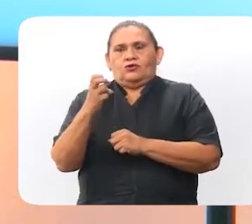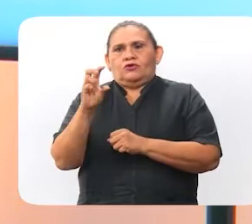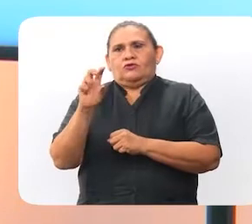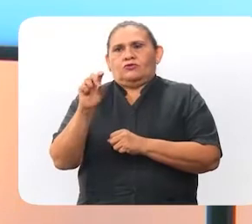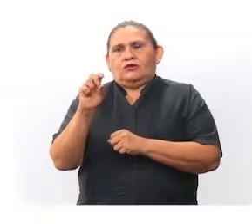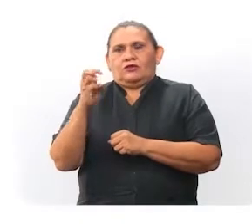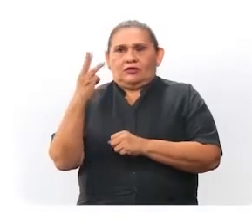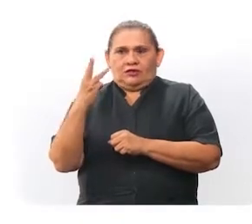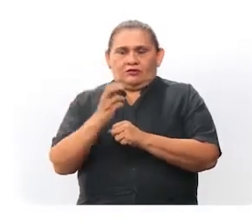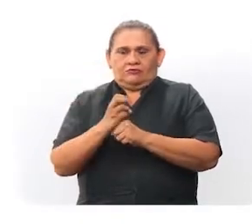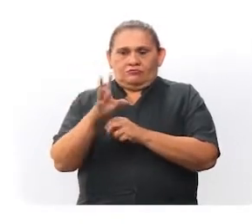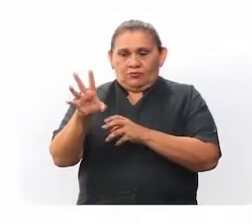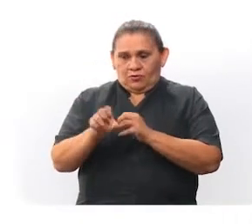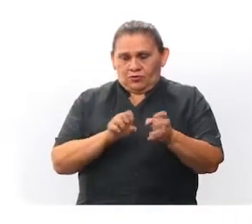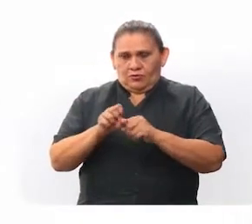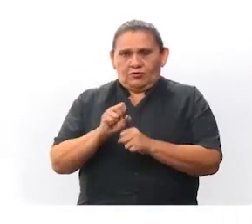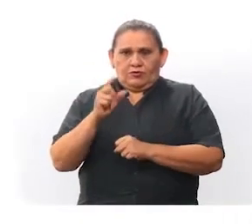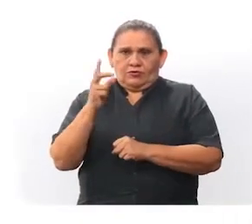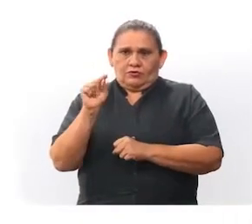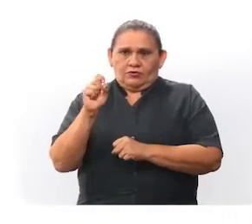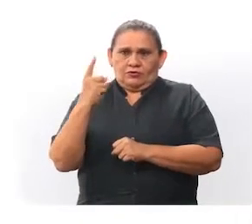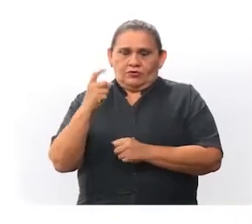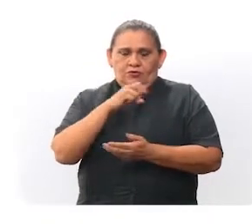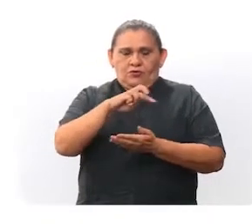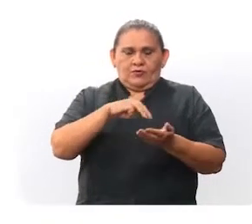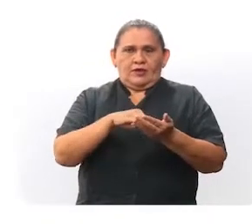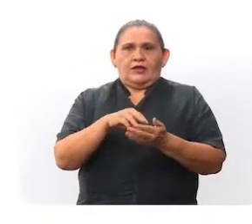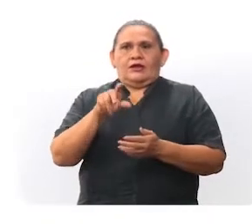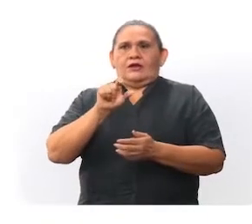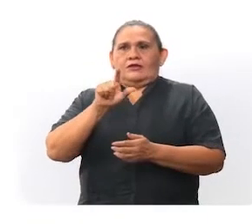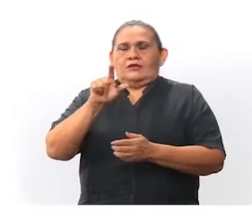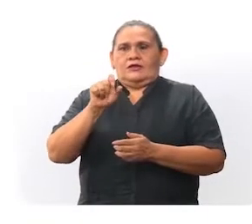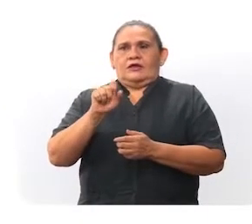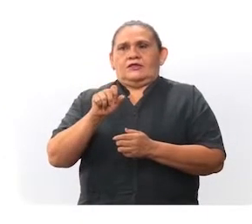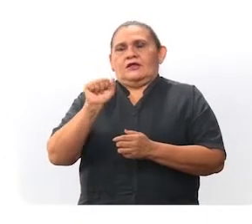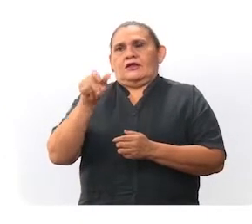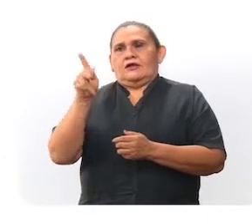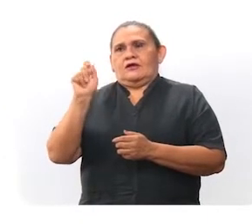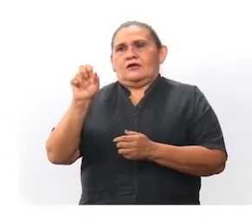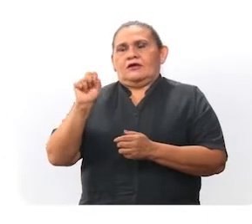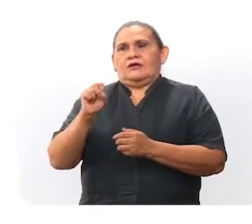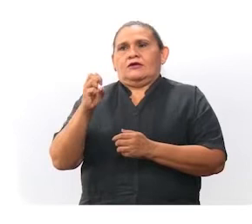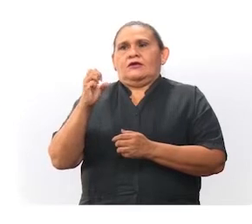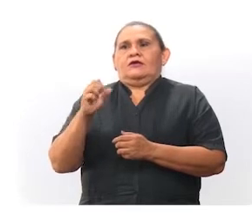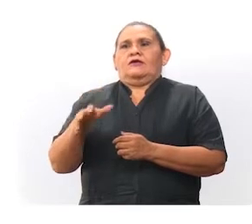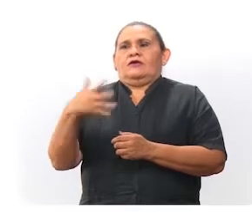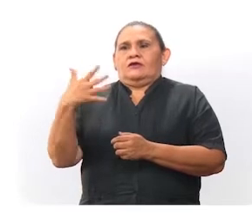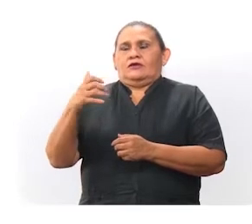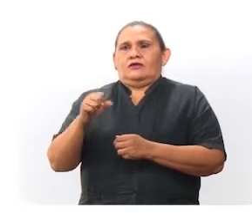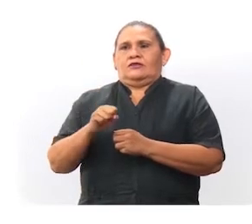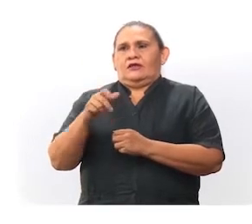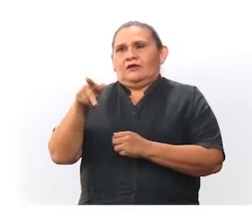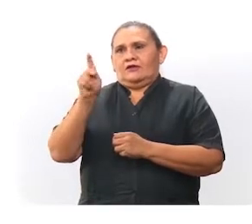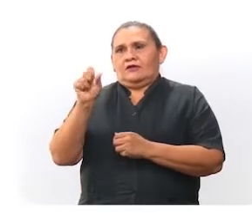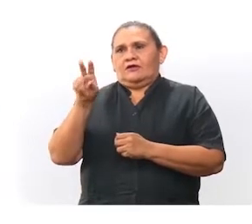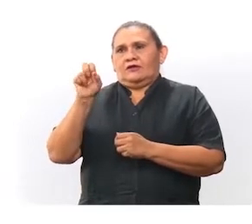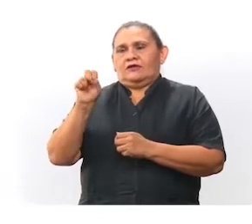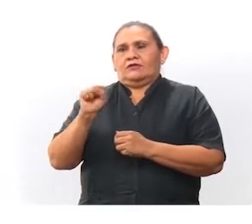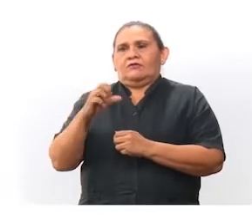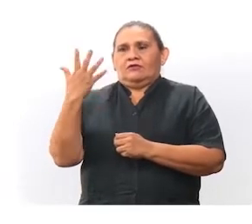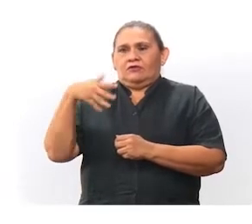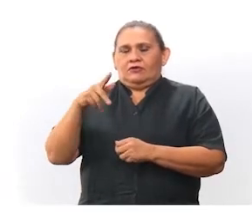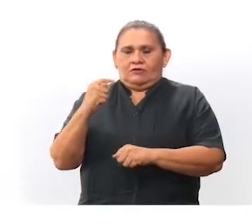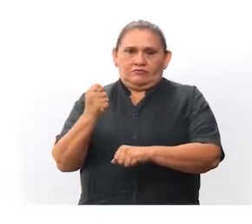contagios de coronavirus, 71 en Mérida, 17 en Acanqué, 15 en Junucmá, 13 en Canacín y en Tizimín, 10 en